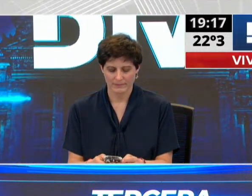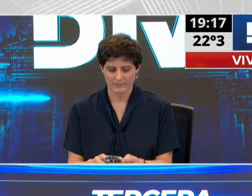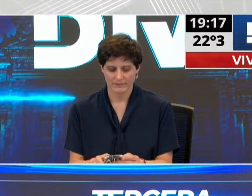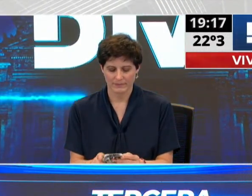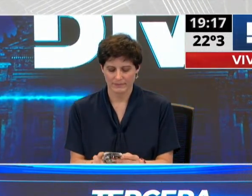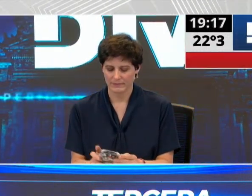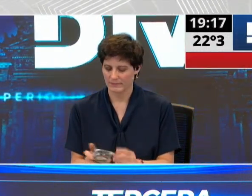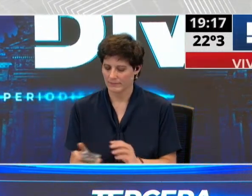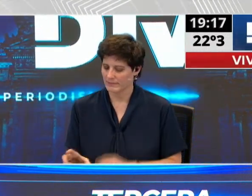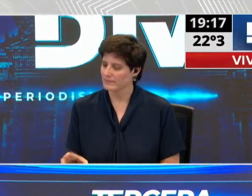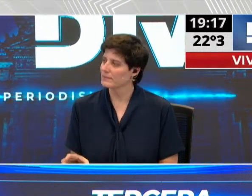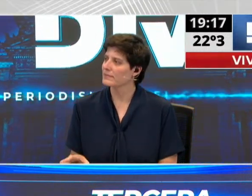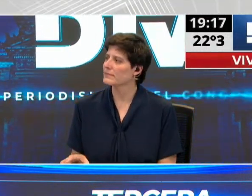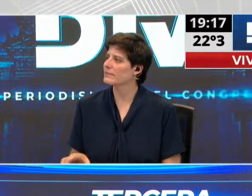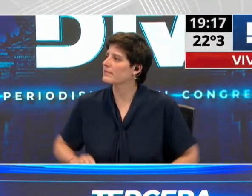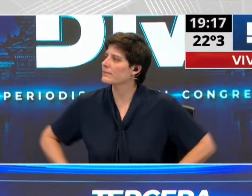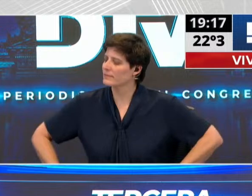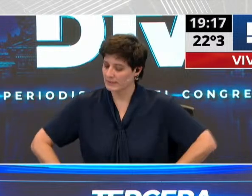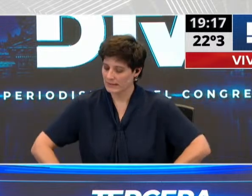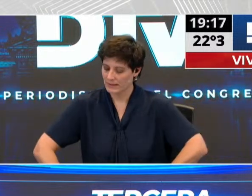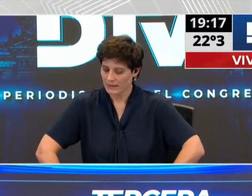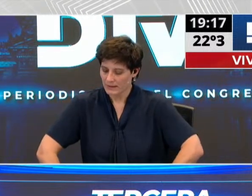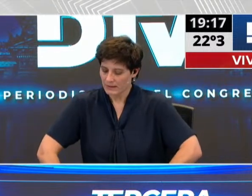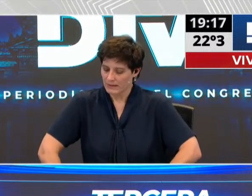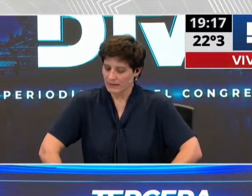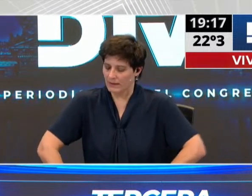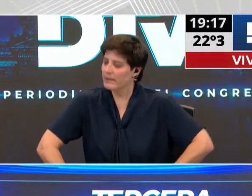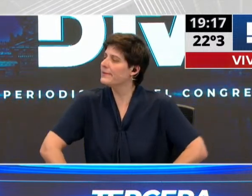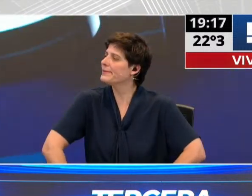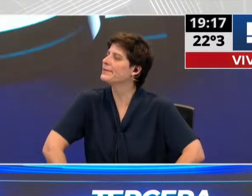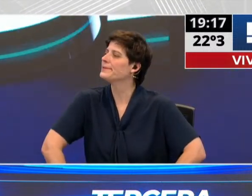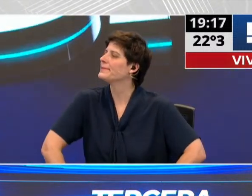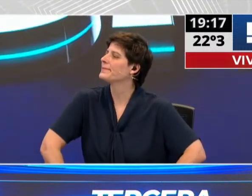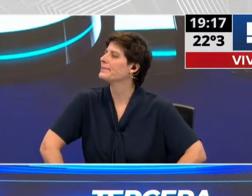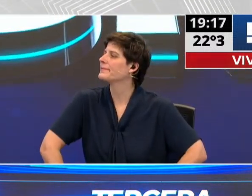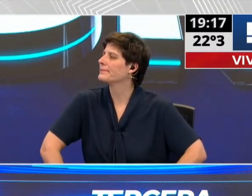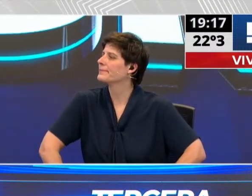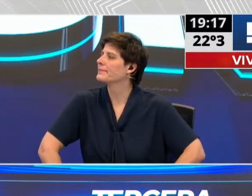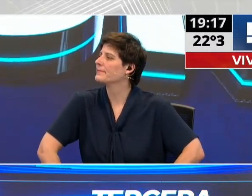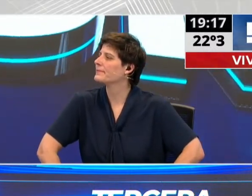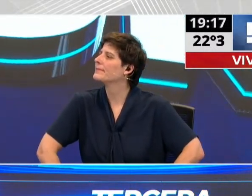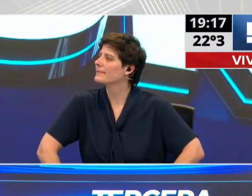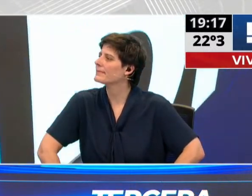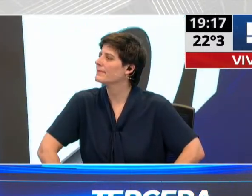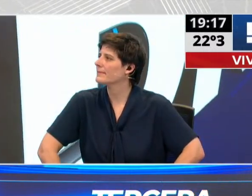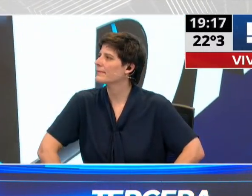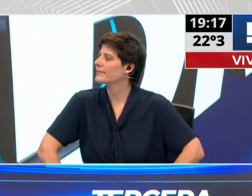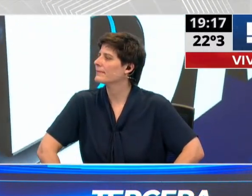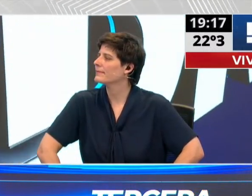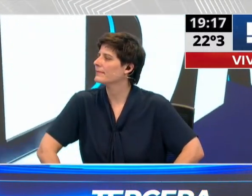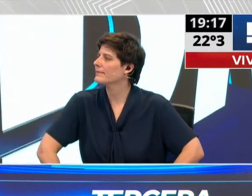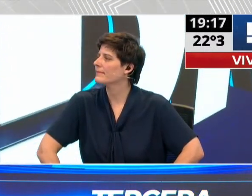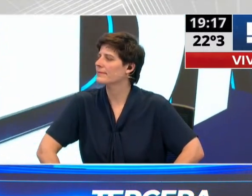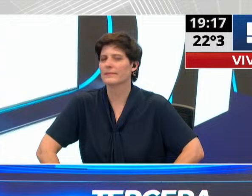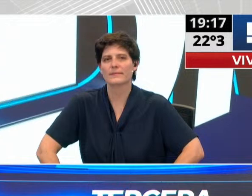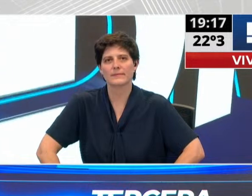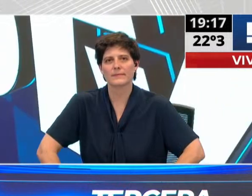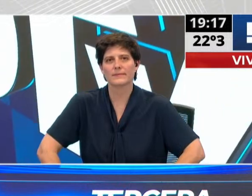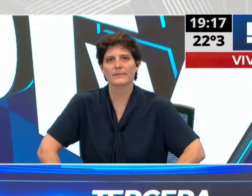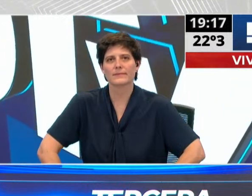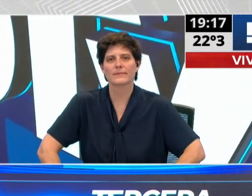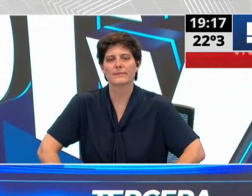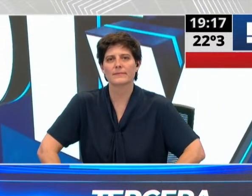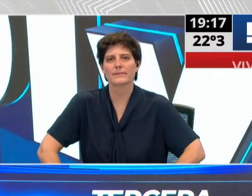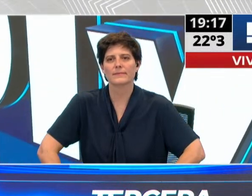mismo trato a todos los integrantes de distinto pelaje político de la Cámara, pero como un anticipo